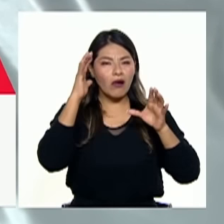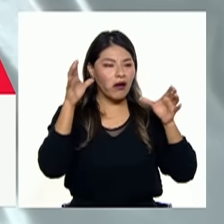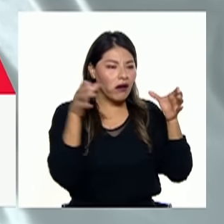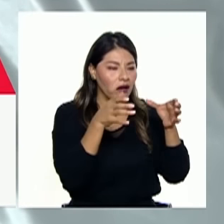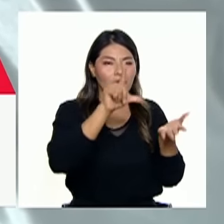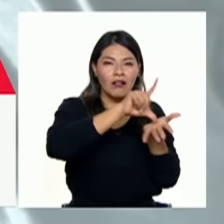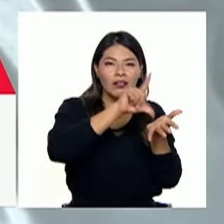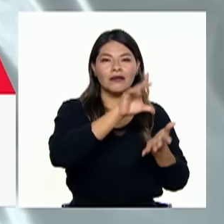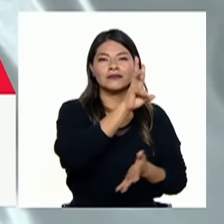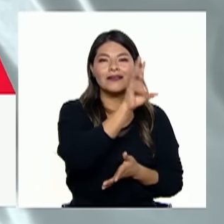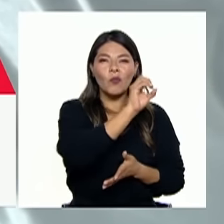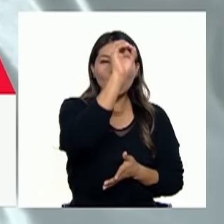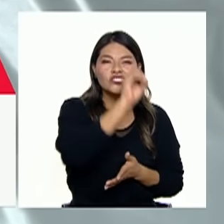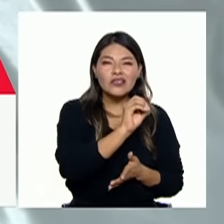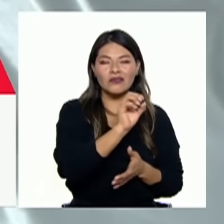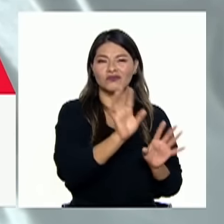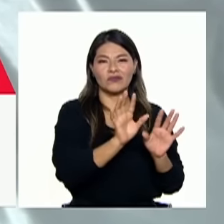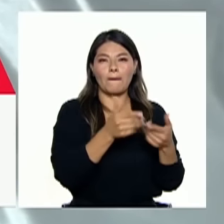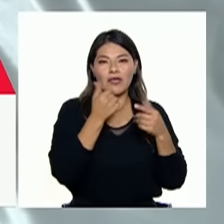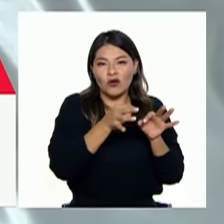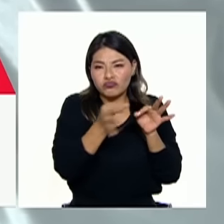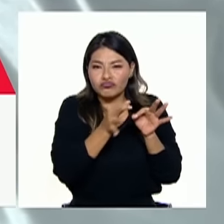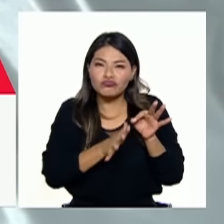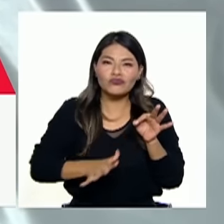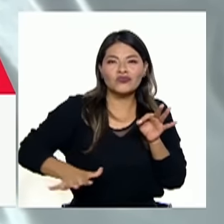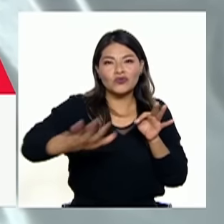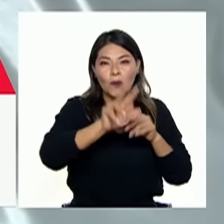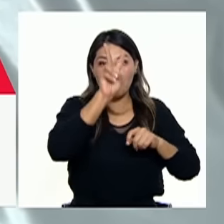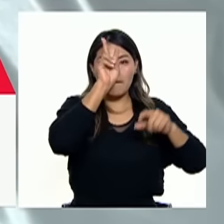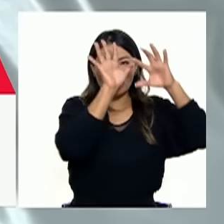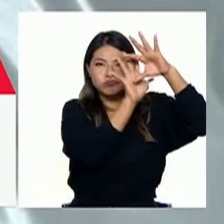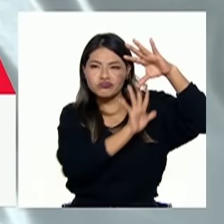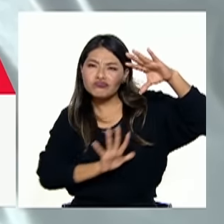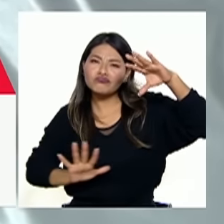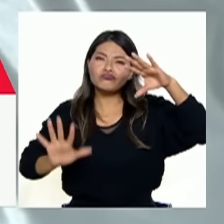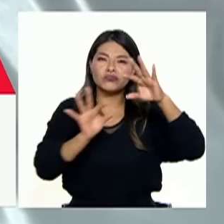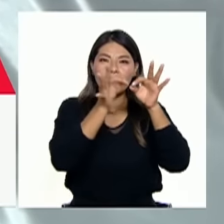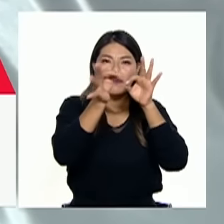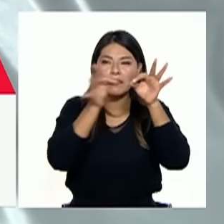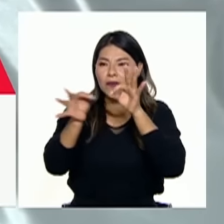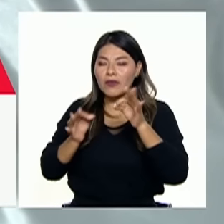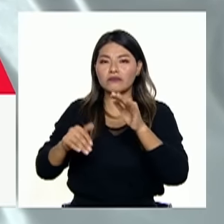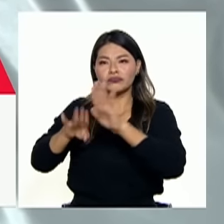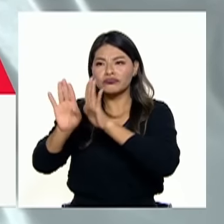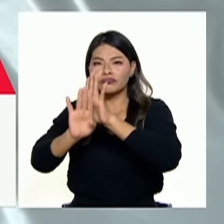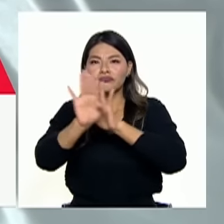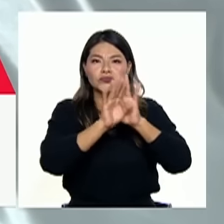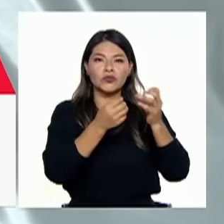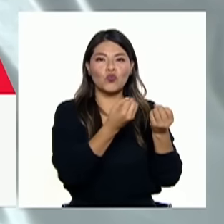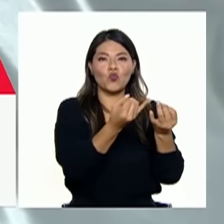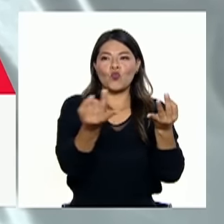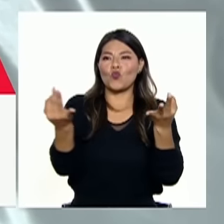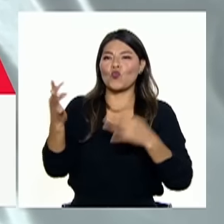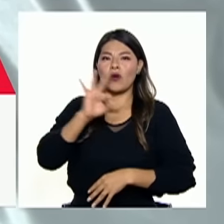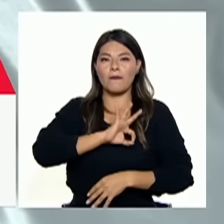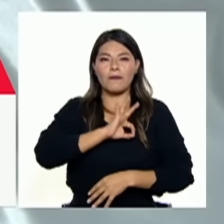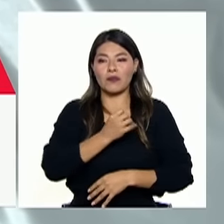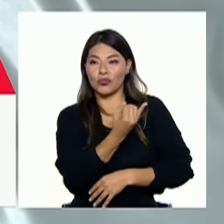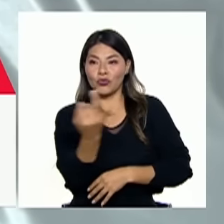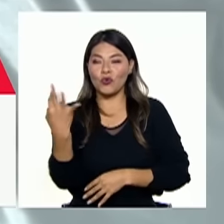Lima y generemos desarrollo económico aprovechando las grandes ventajas comparativas de las